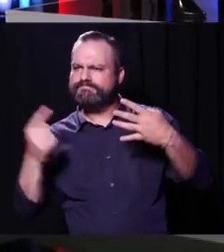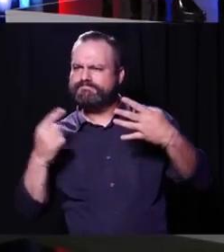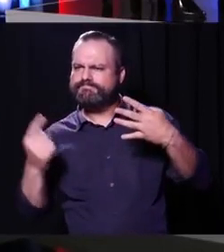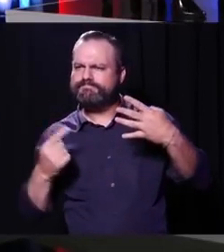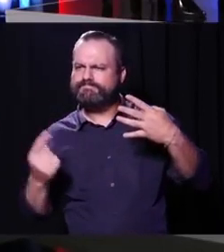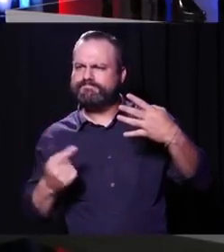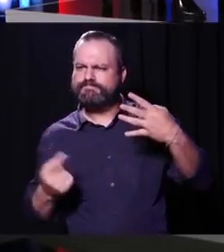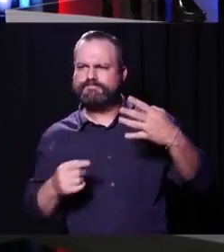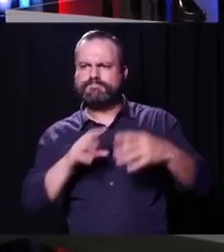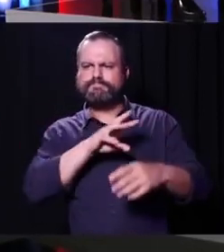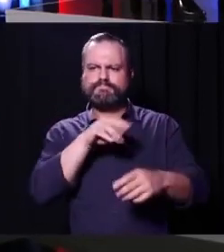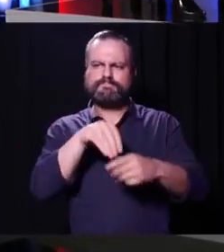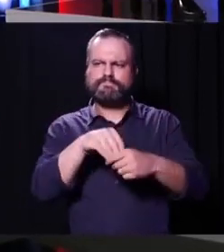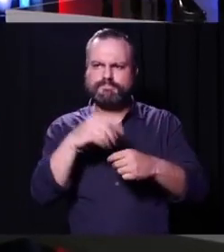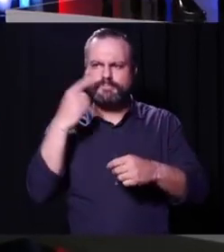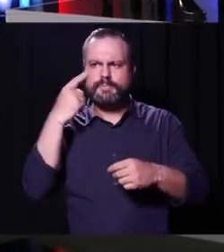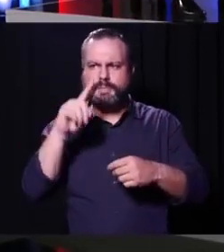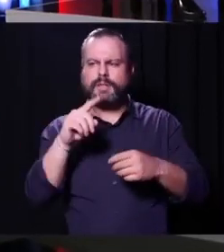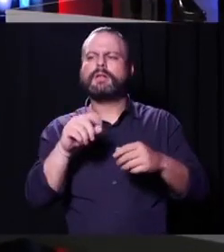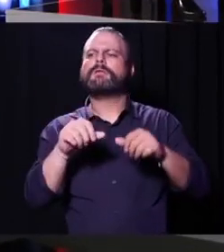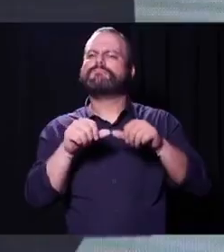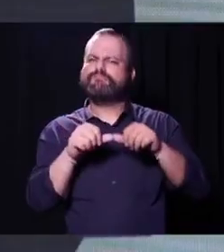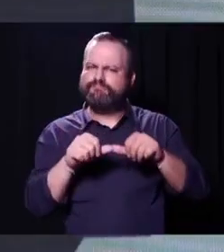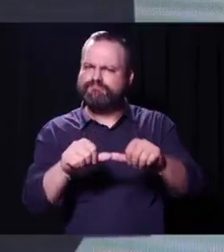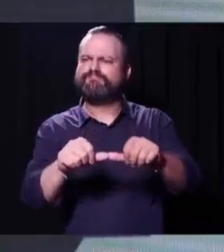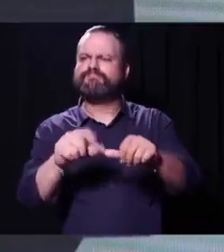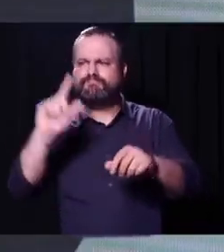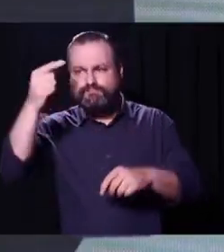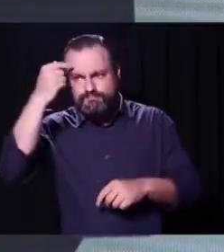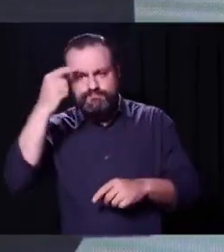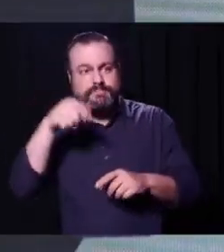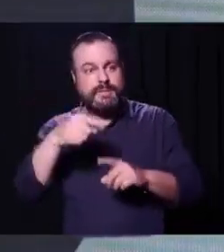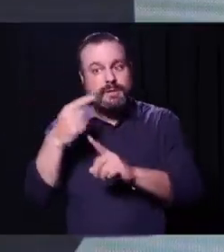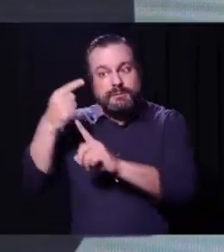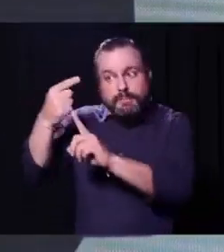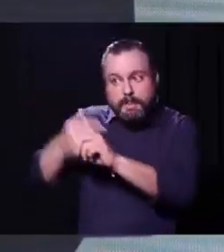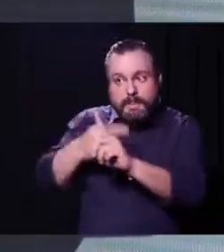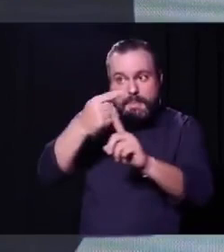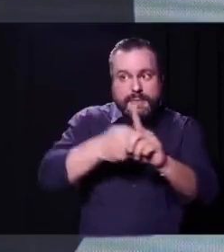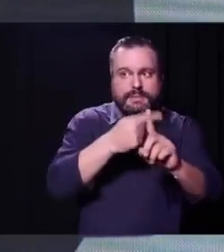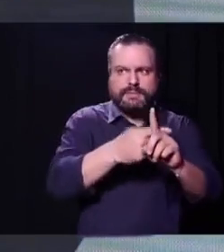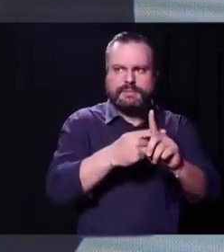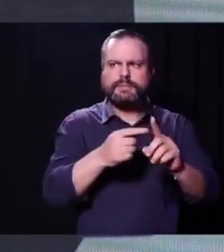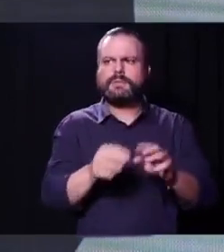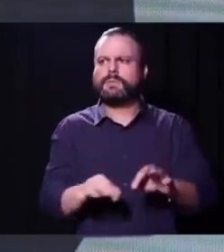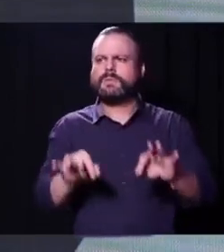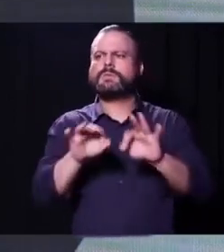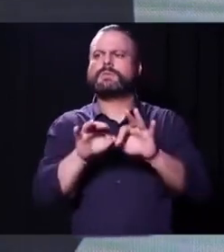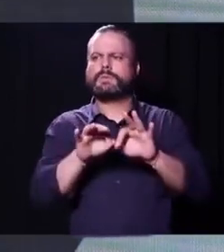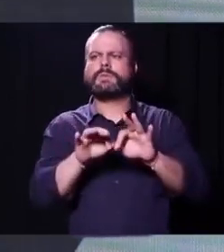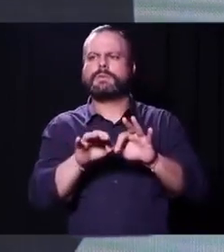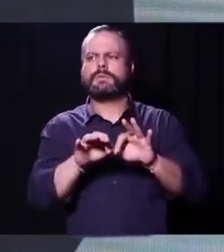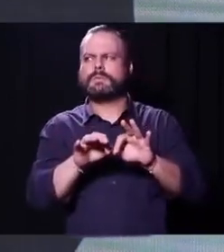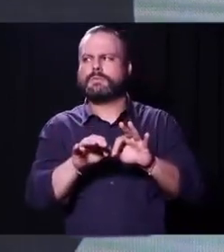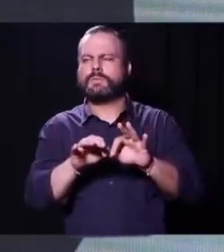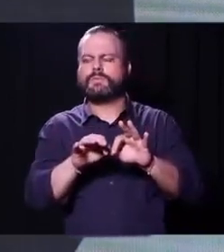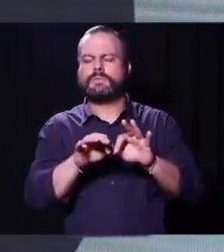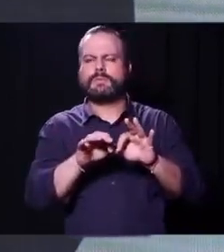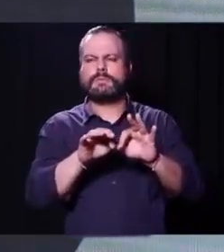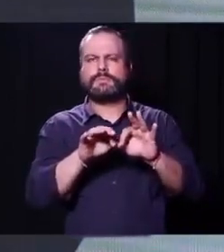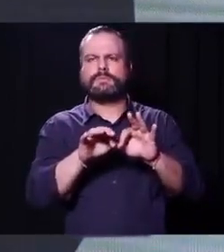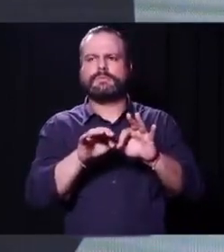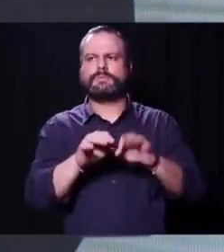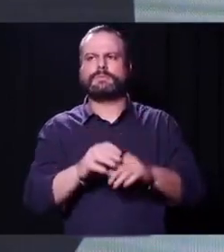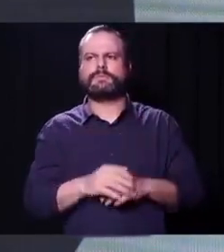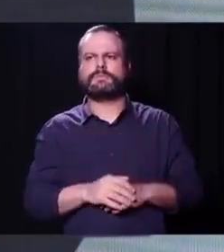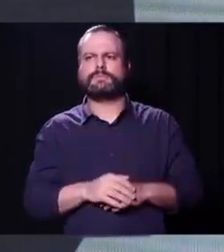pateado, han seguido, y este gobierno, con los pocos meses que le quedan, obviamente la va a patear al próximo gobierno PRD. O sea, nuevamente nos